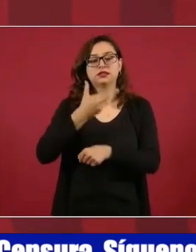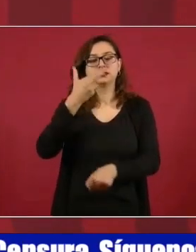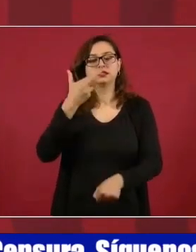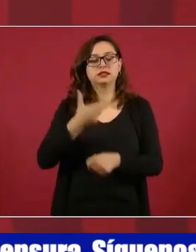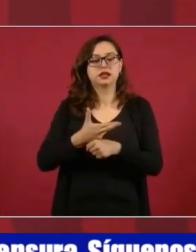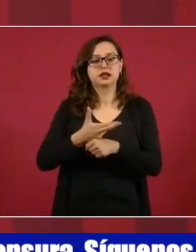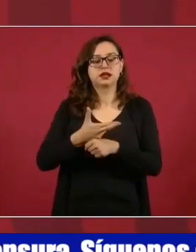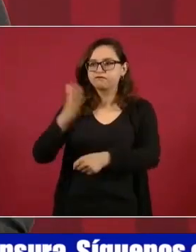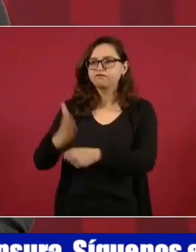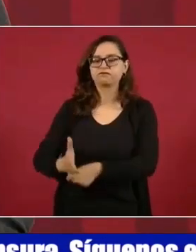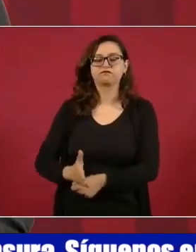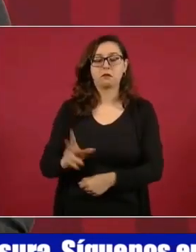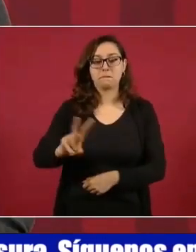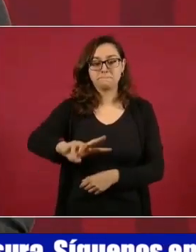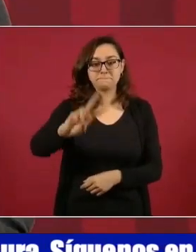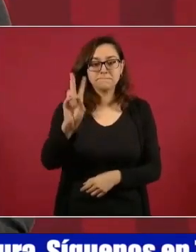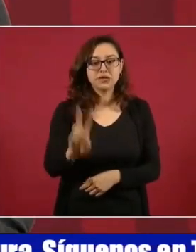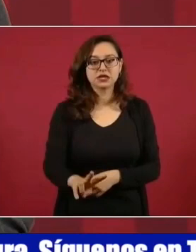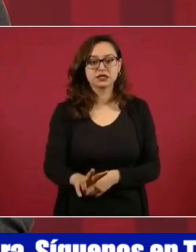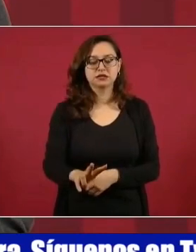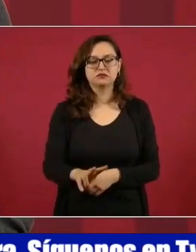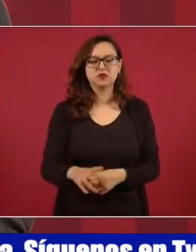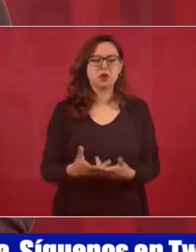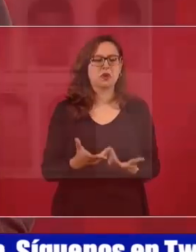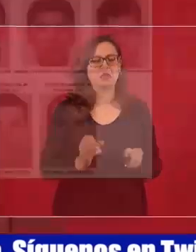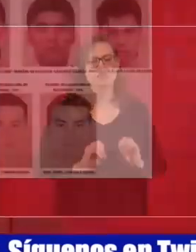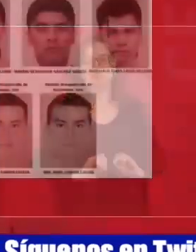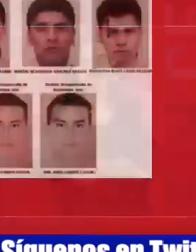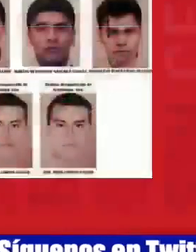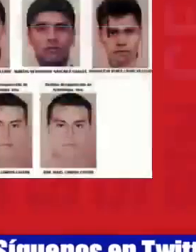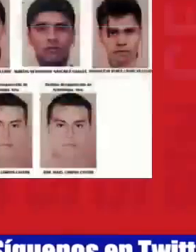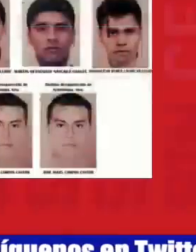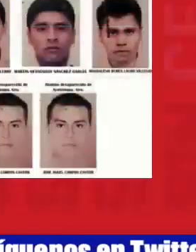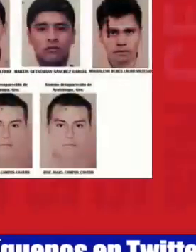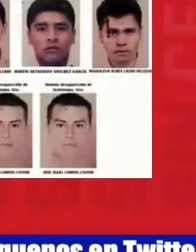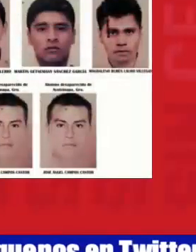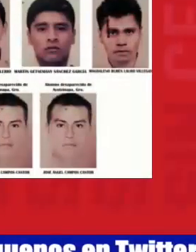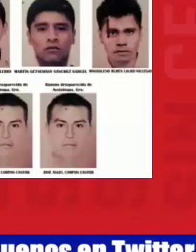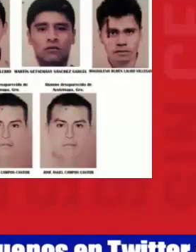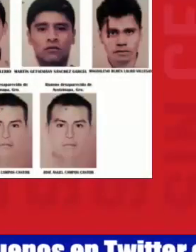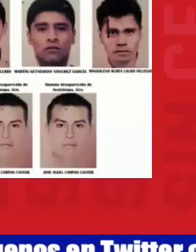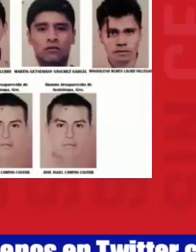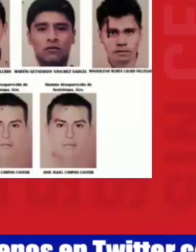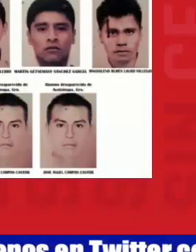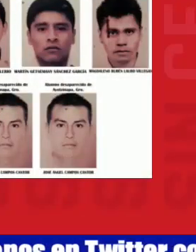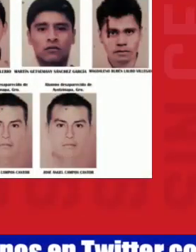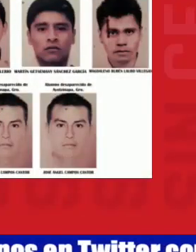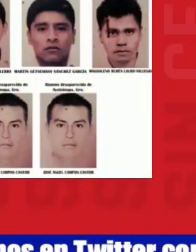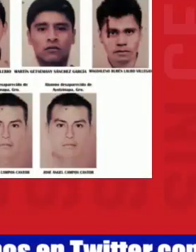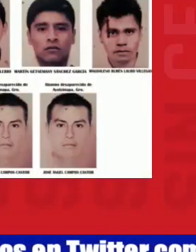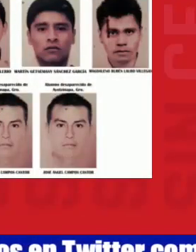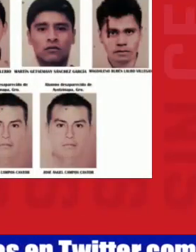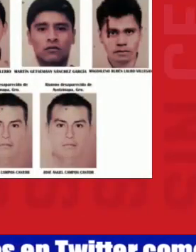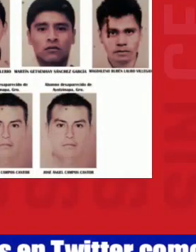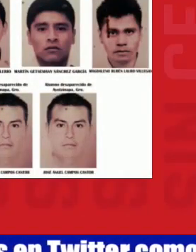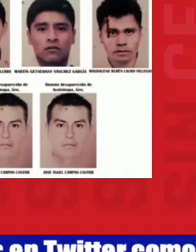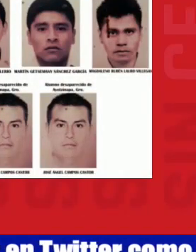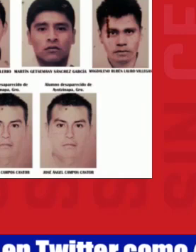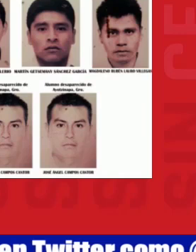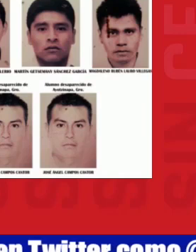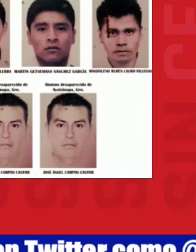haga una investigación también al respecto, saber incluso cómo se llama. Y pues sí, porque necesitamos nosotros, en términos generales,